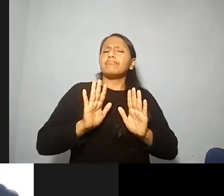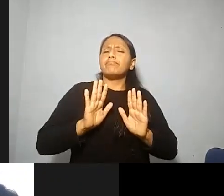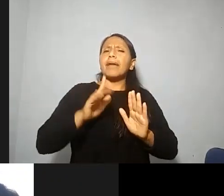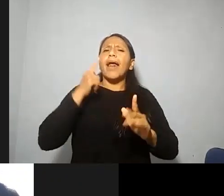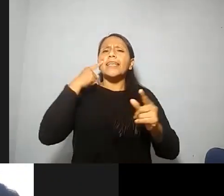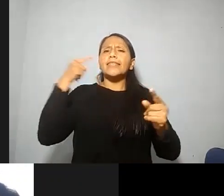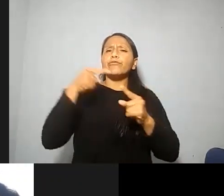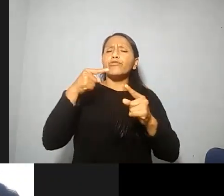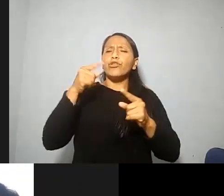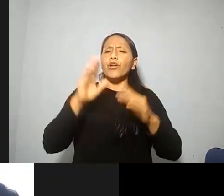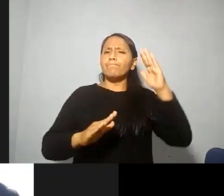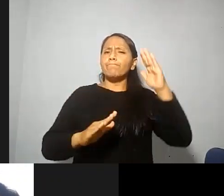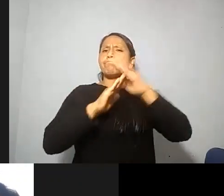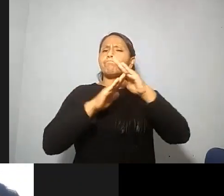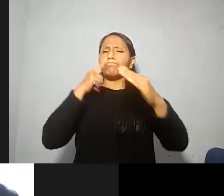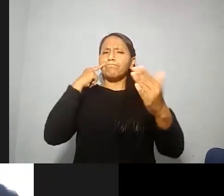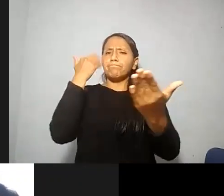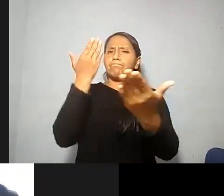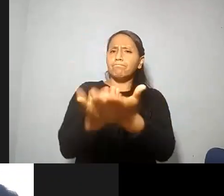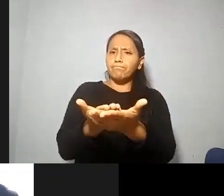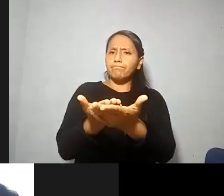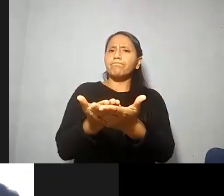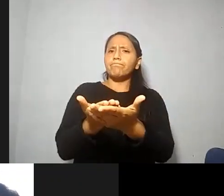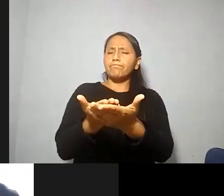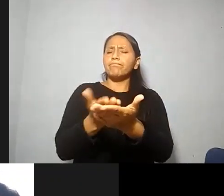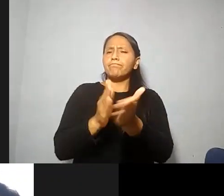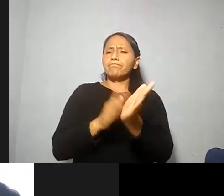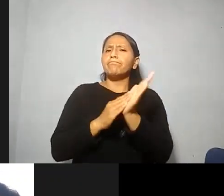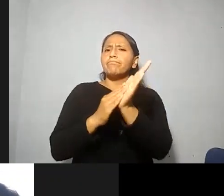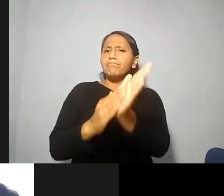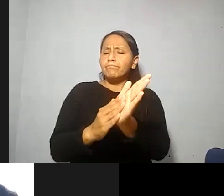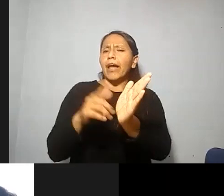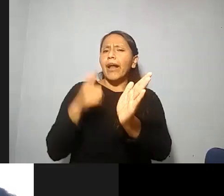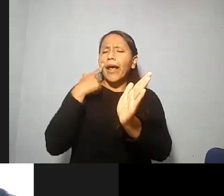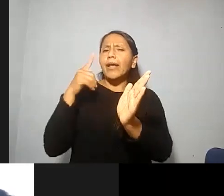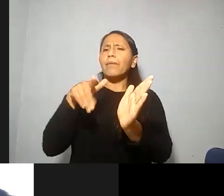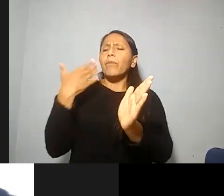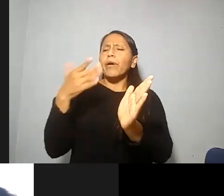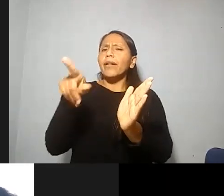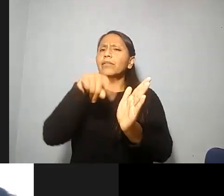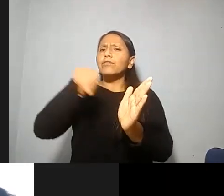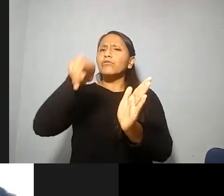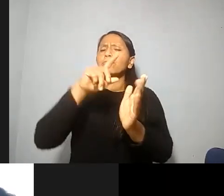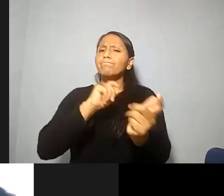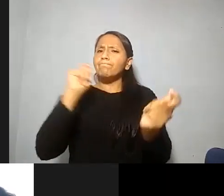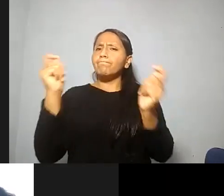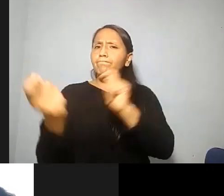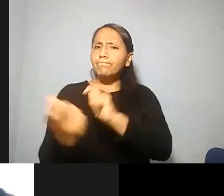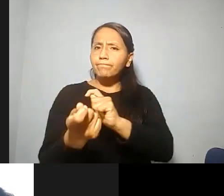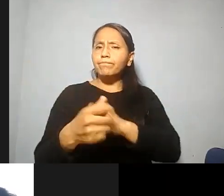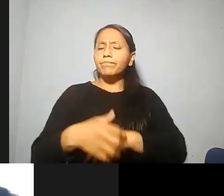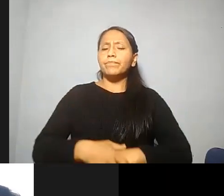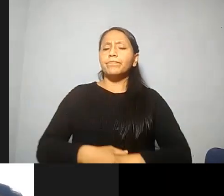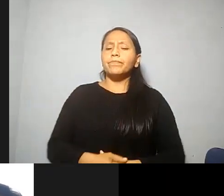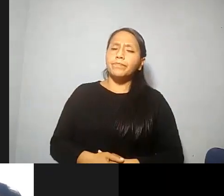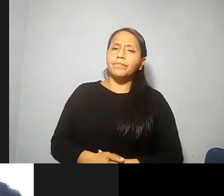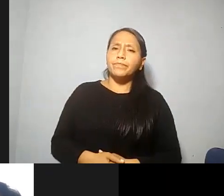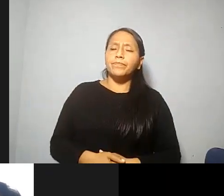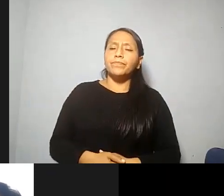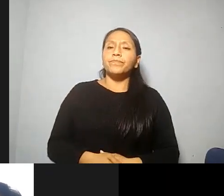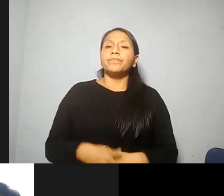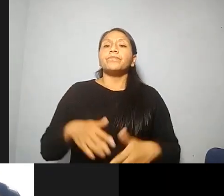instituciones que corresponden, ¿no?, para que de alguna manera se pueda revertir. Por ejemplo, una